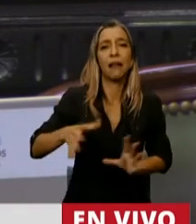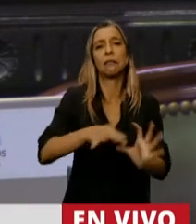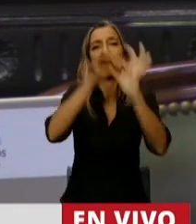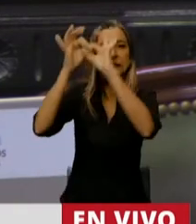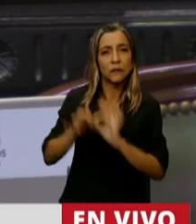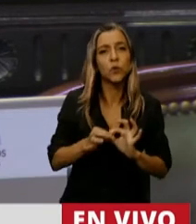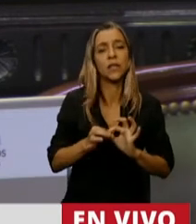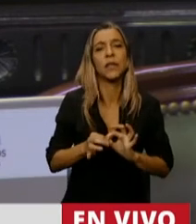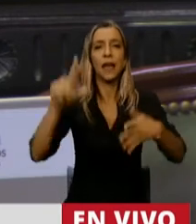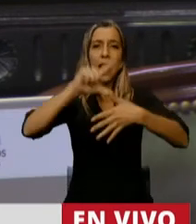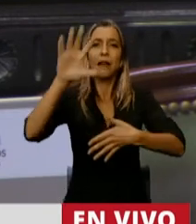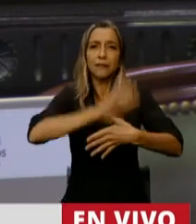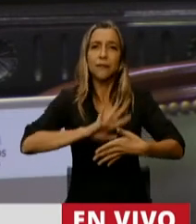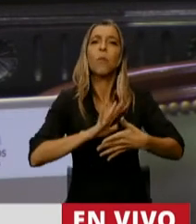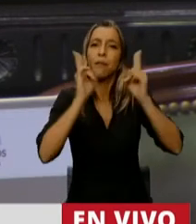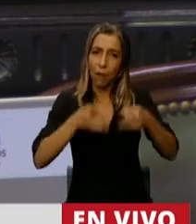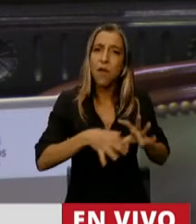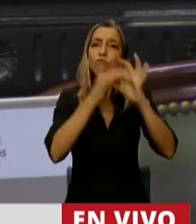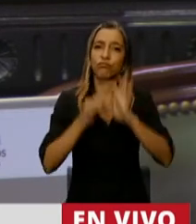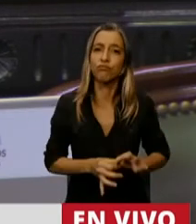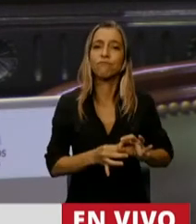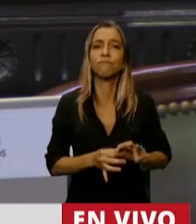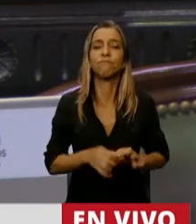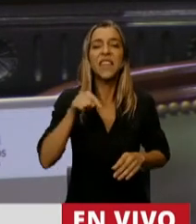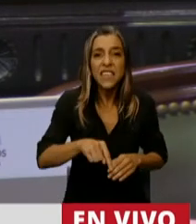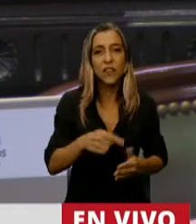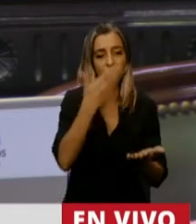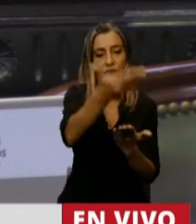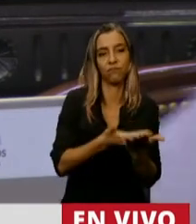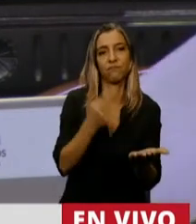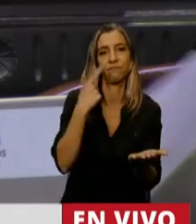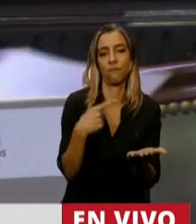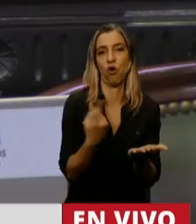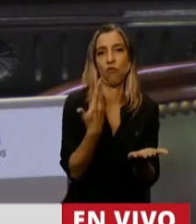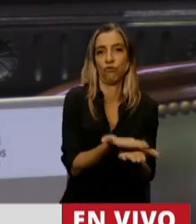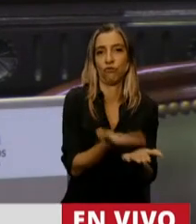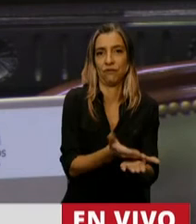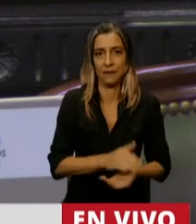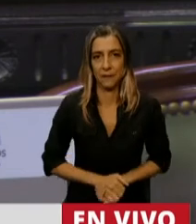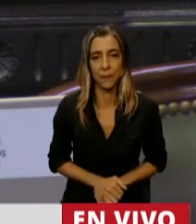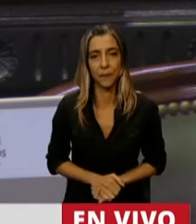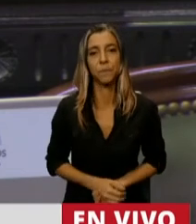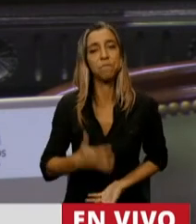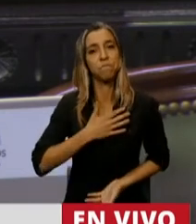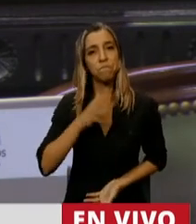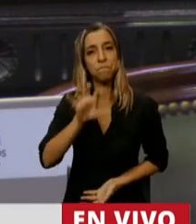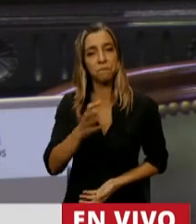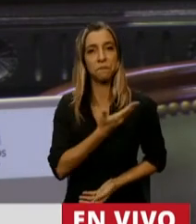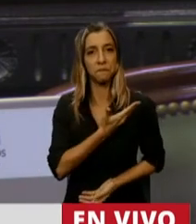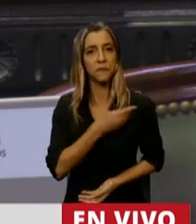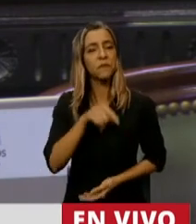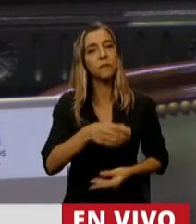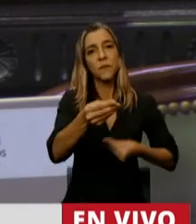clara. Y estas cosas son las que tenemos que debatir y están plasmadas en este presupuesto de la Nación. Para mi provincia de Santa Fe, este